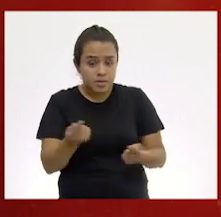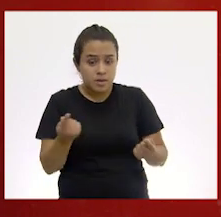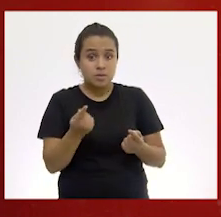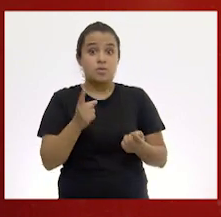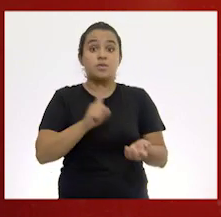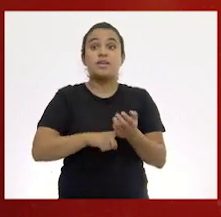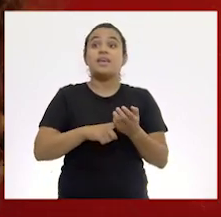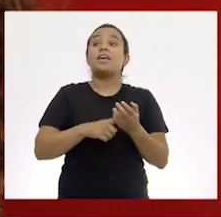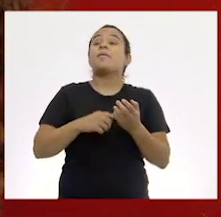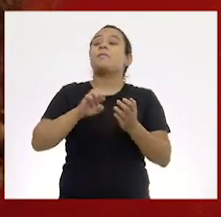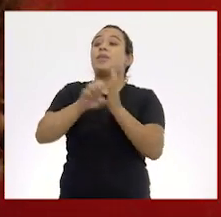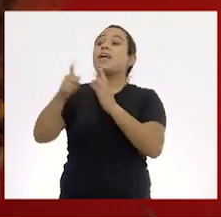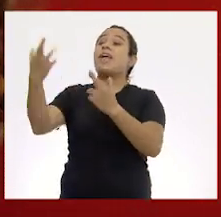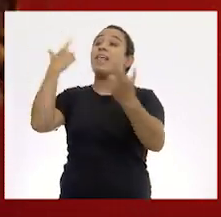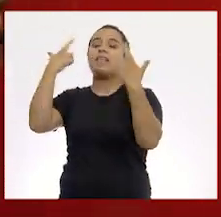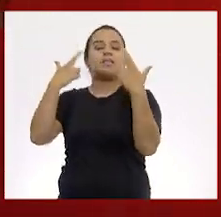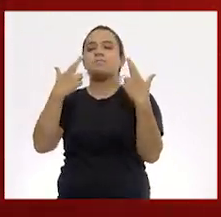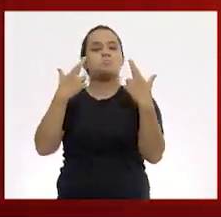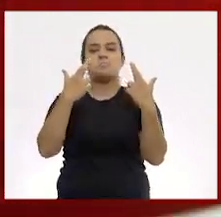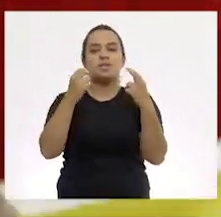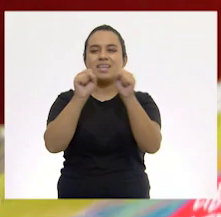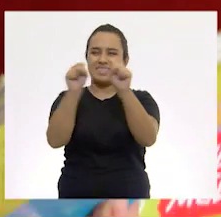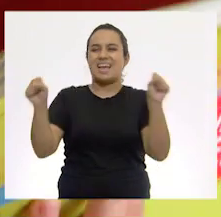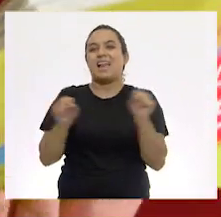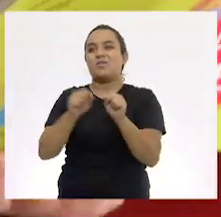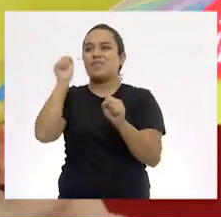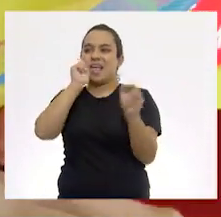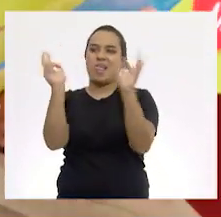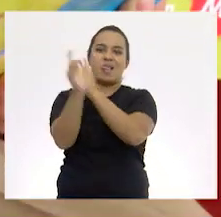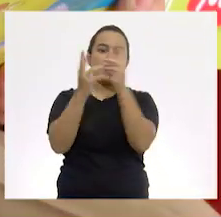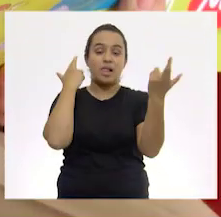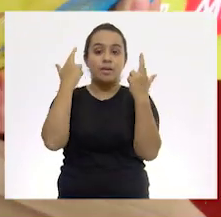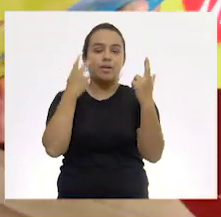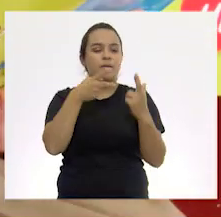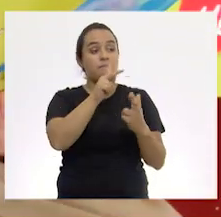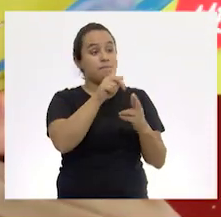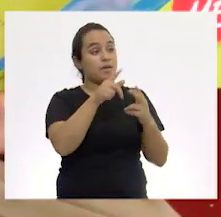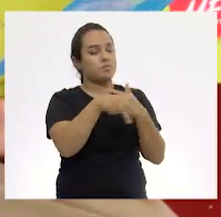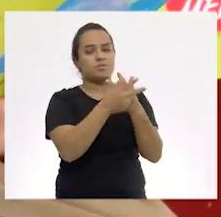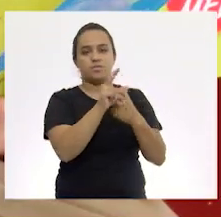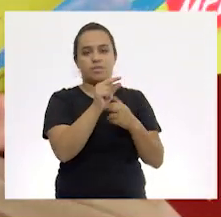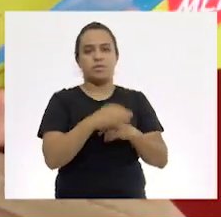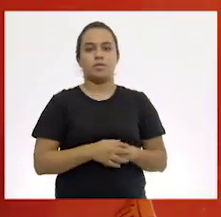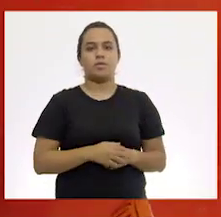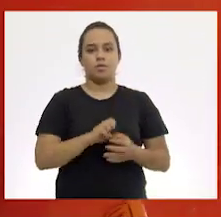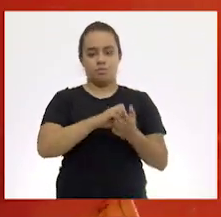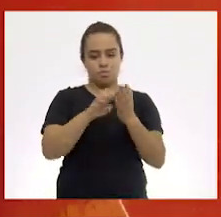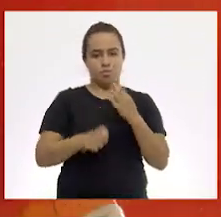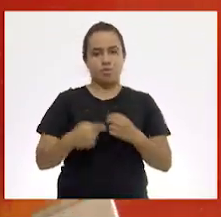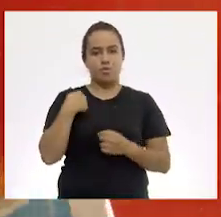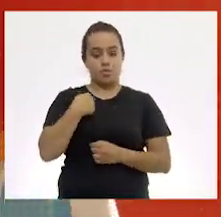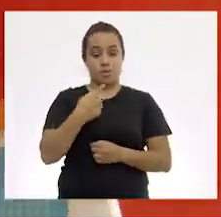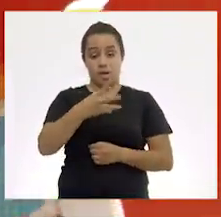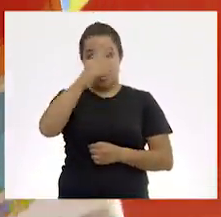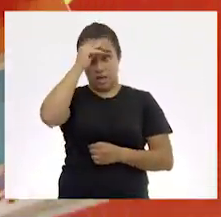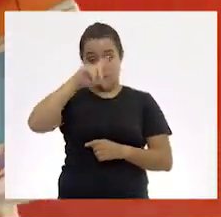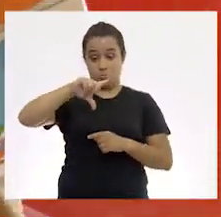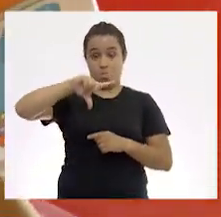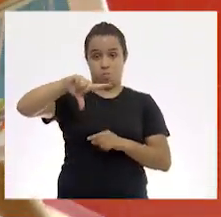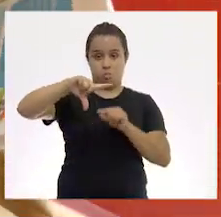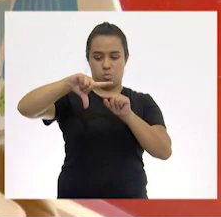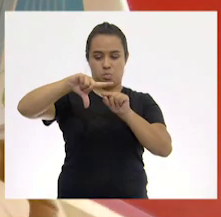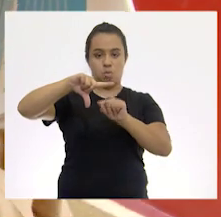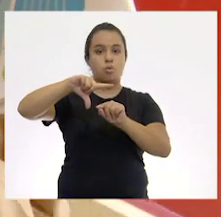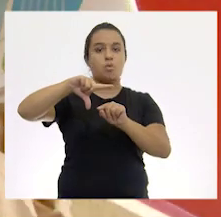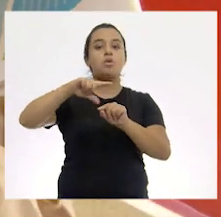ruido como antes en el salón de clases. Cuando me enseñaron a dividir con puntadecimal, hubo una chica